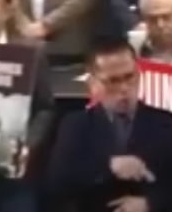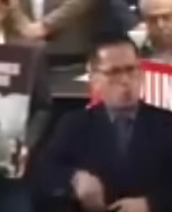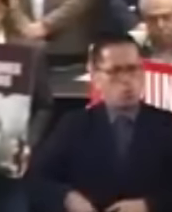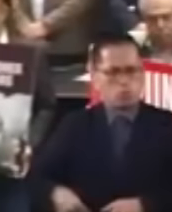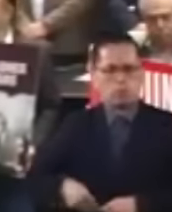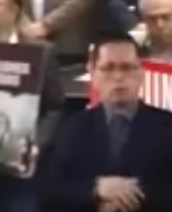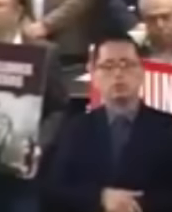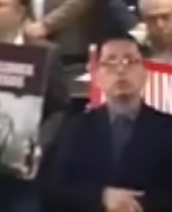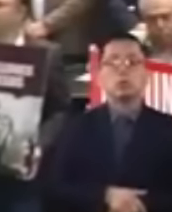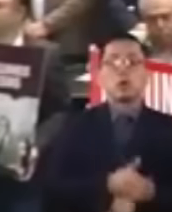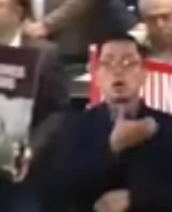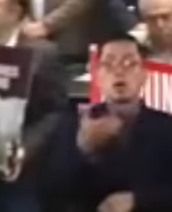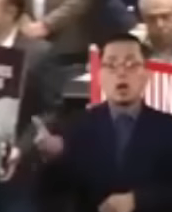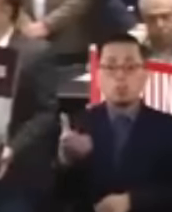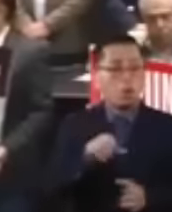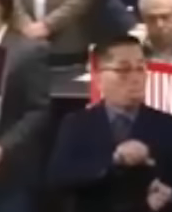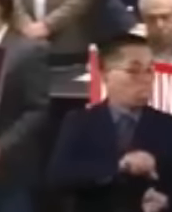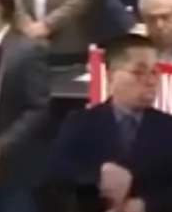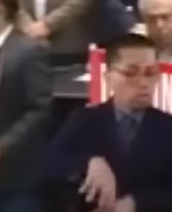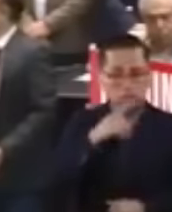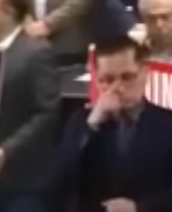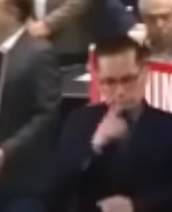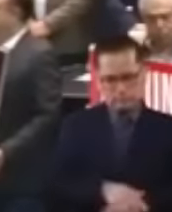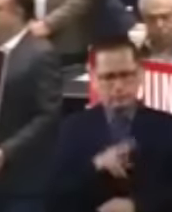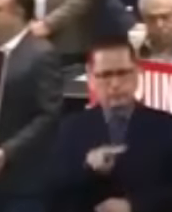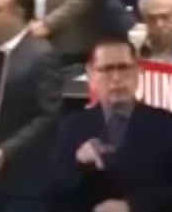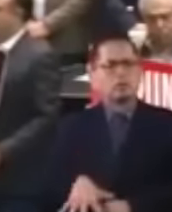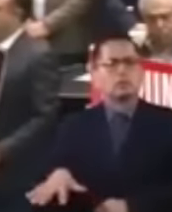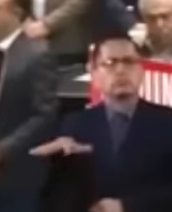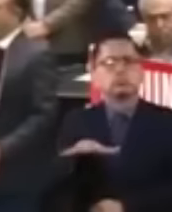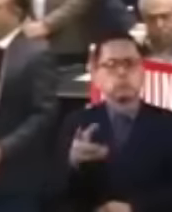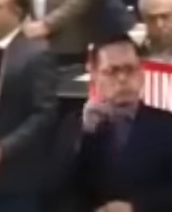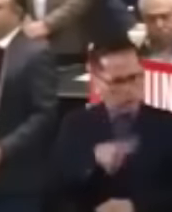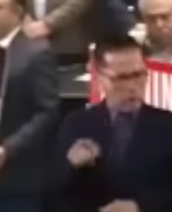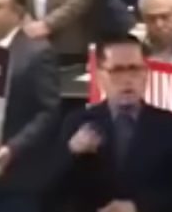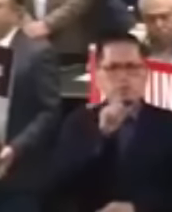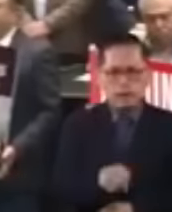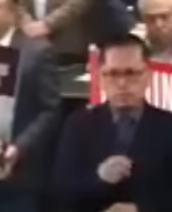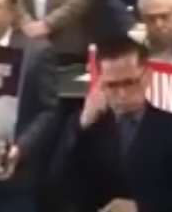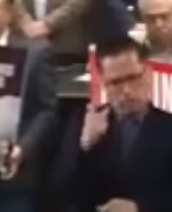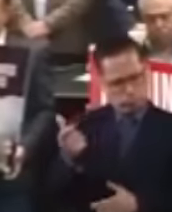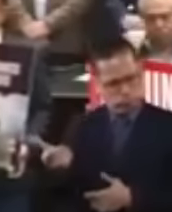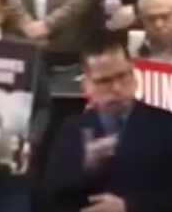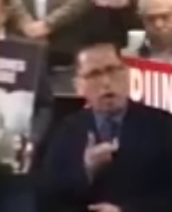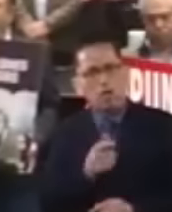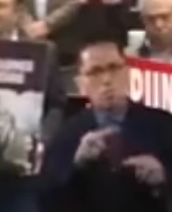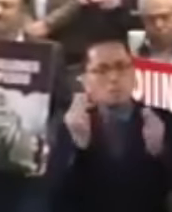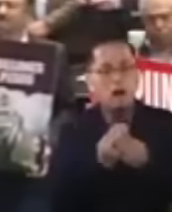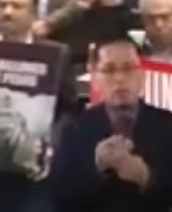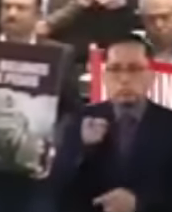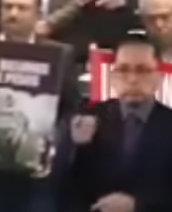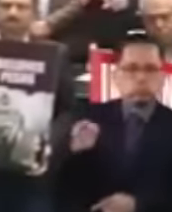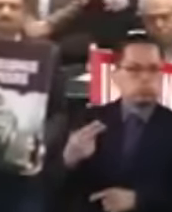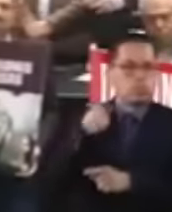al campo, el triste y lamentable cobro al piso que también cobró la vida de Bernardo Bravo. No es posible que